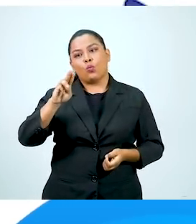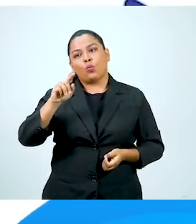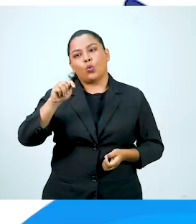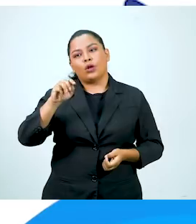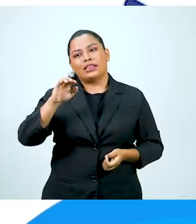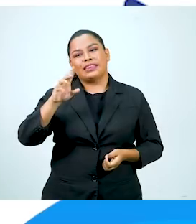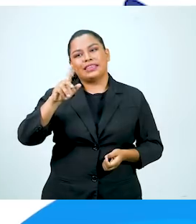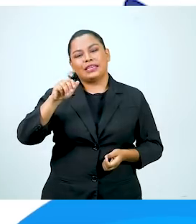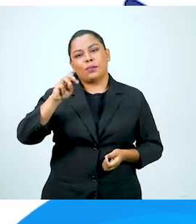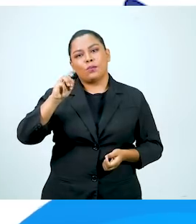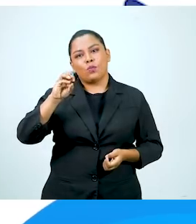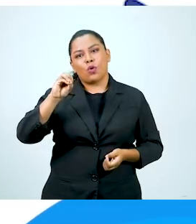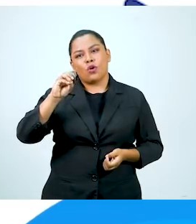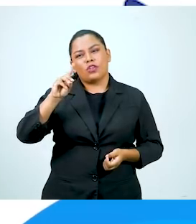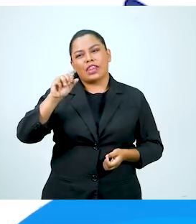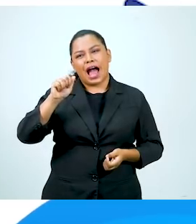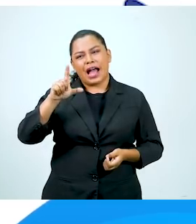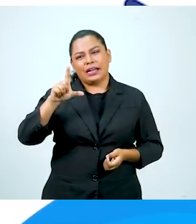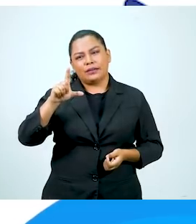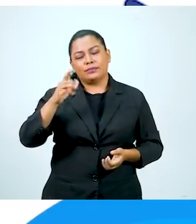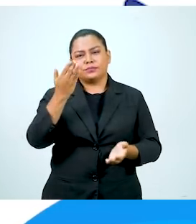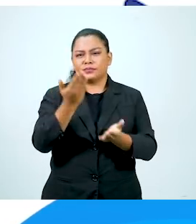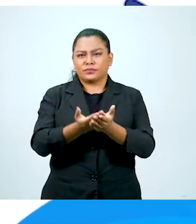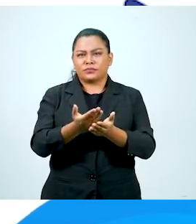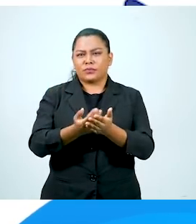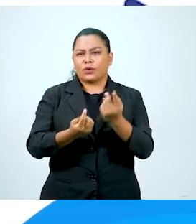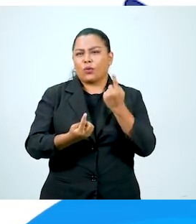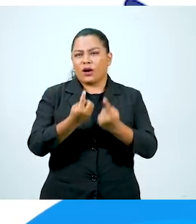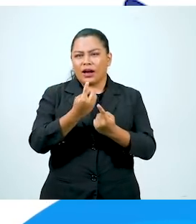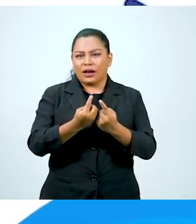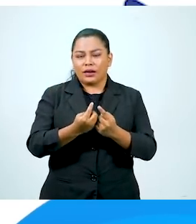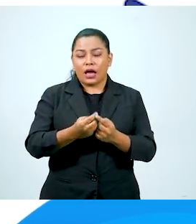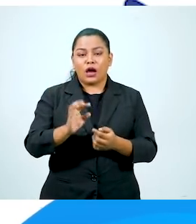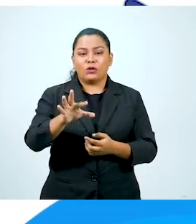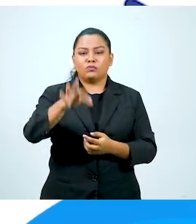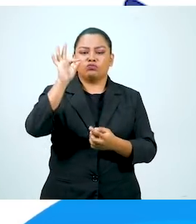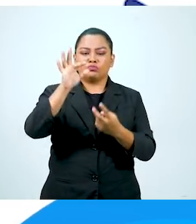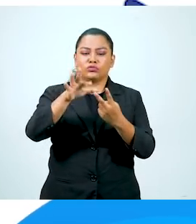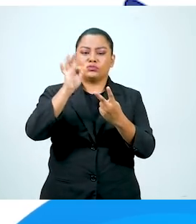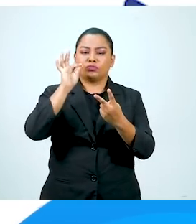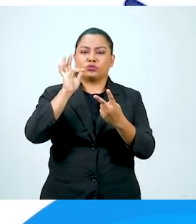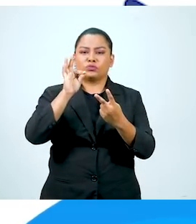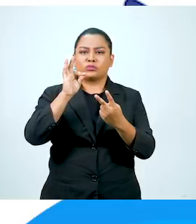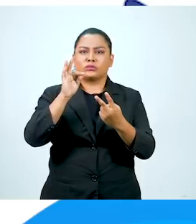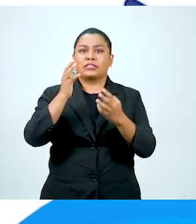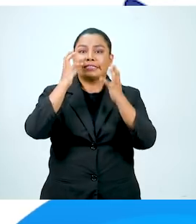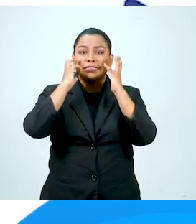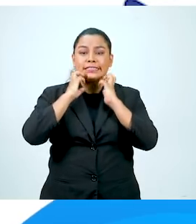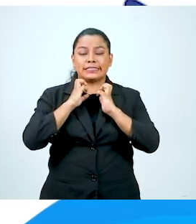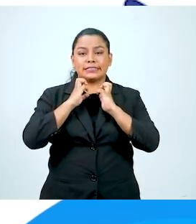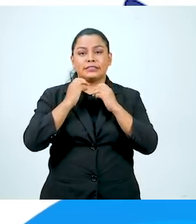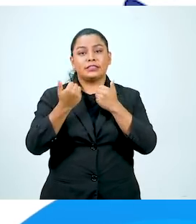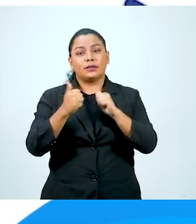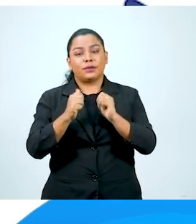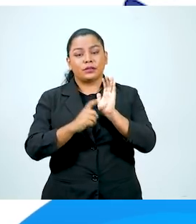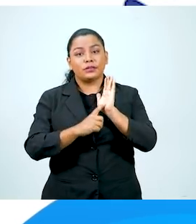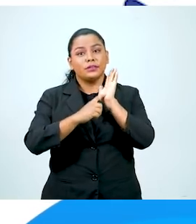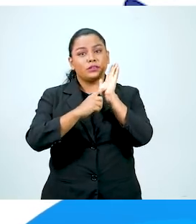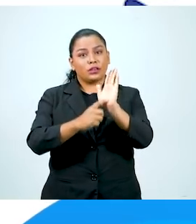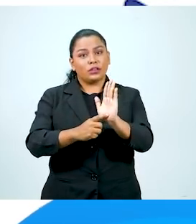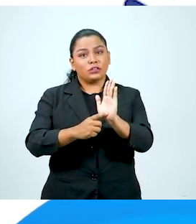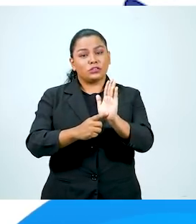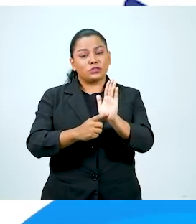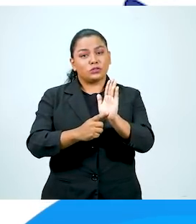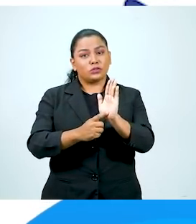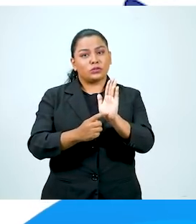multimodal. El propósito de esta sección es brindar una opción que garantice, a partir de la